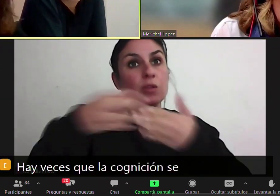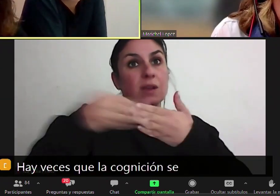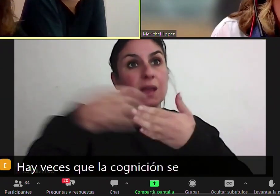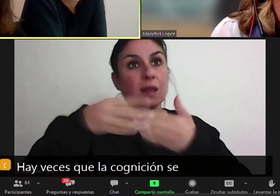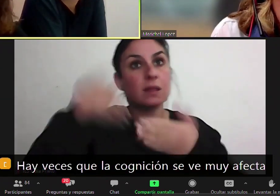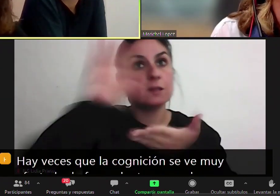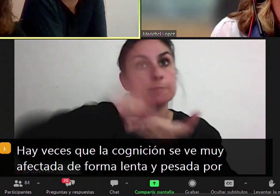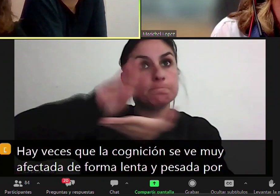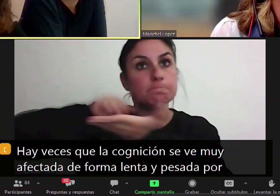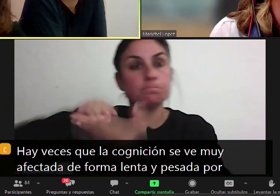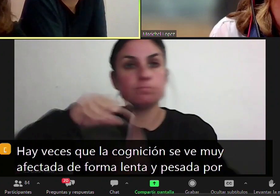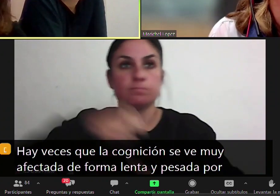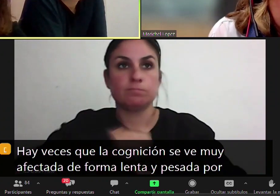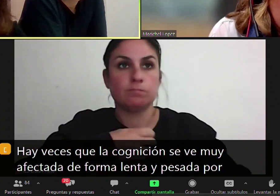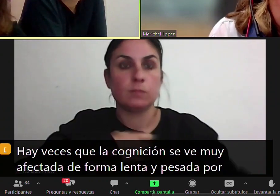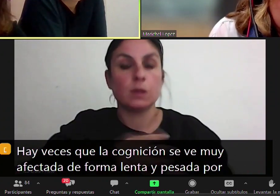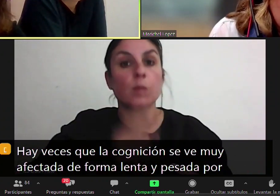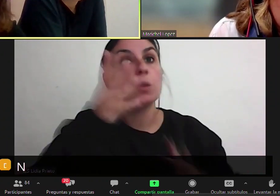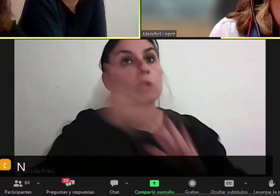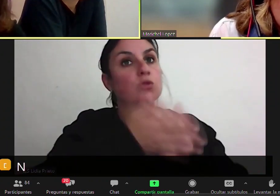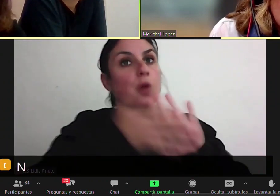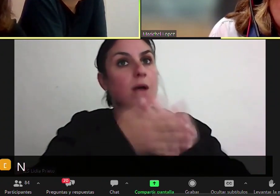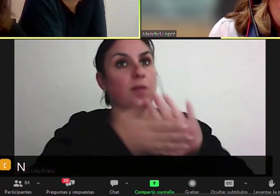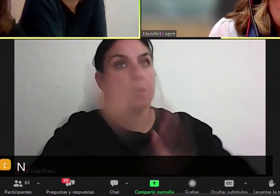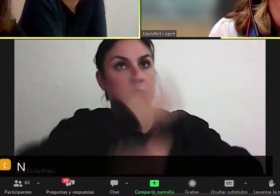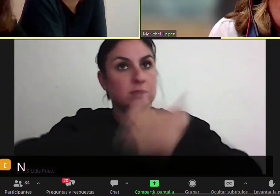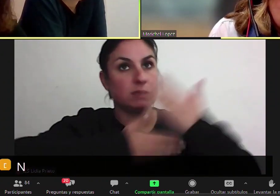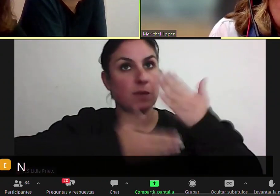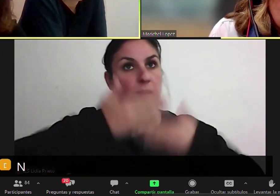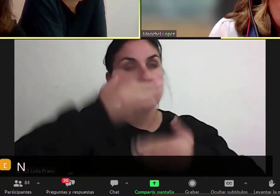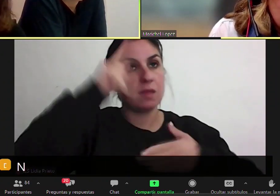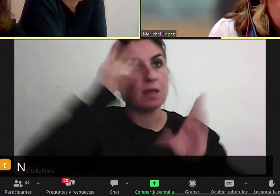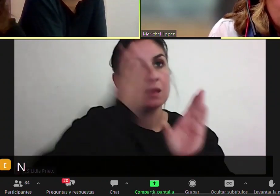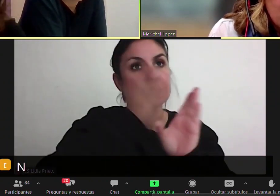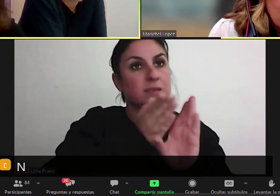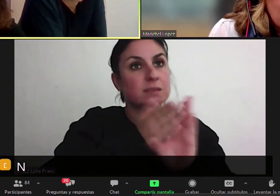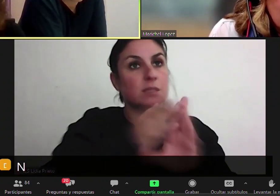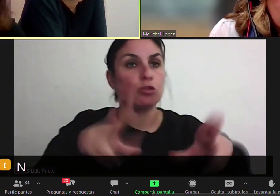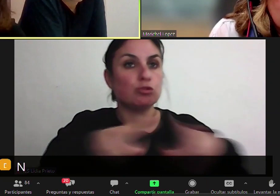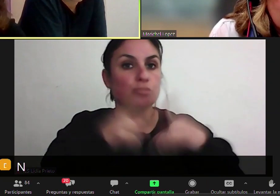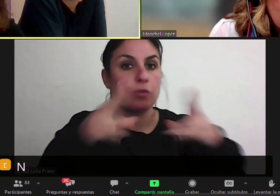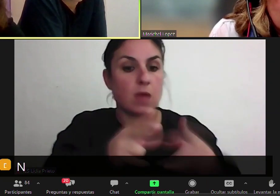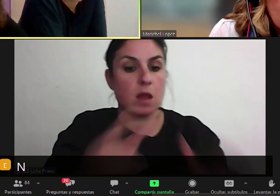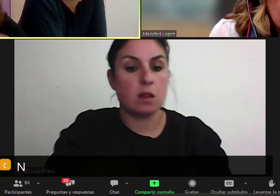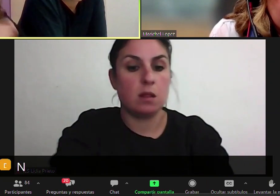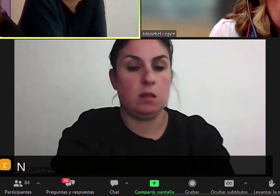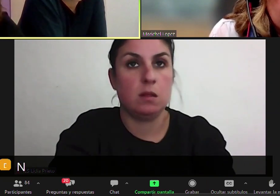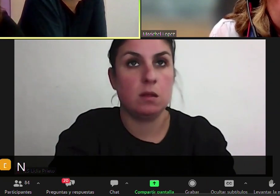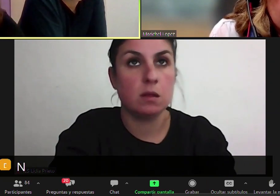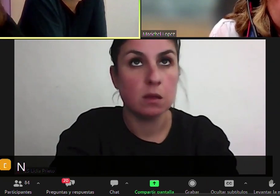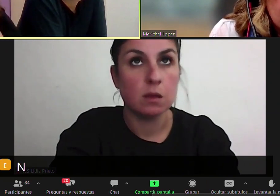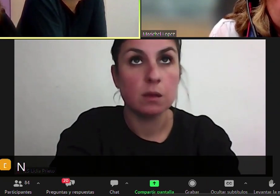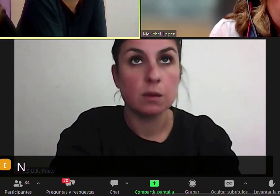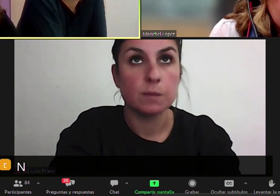de salud mental, he hablado de discapacidad psicosocial. Porque vale. Tú sí que puedes, igual que para beneficiarte, puedes decir perfectamente que tú tienes